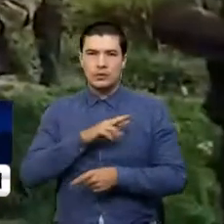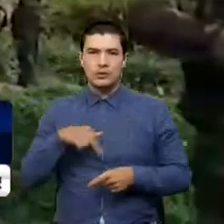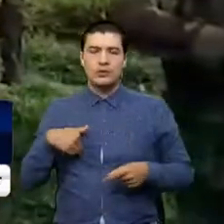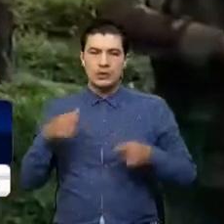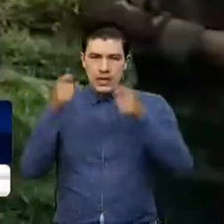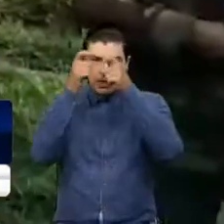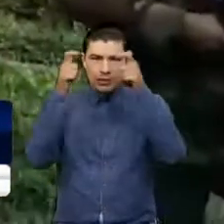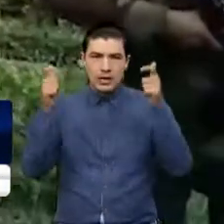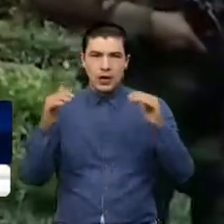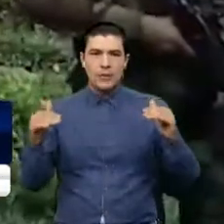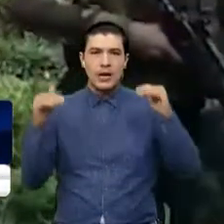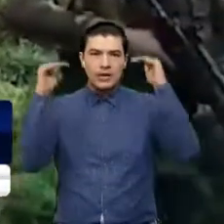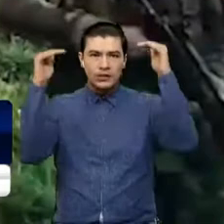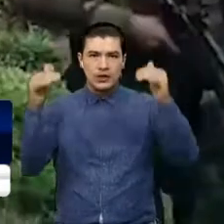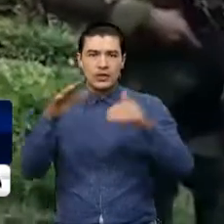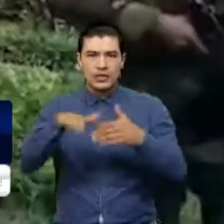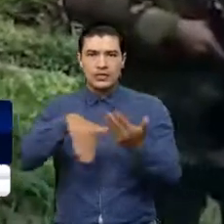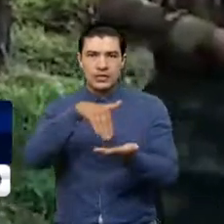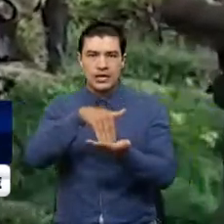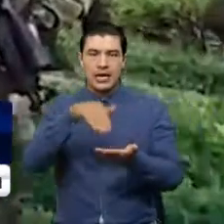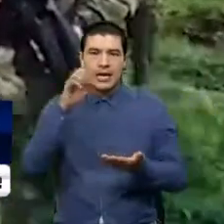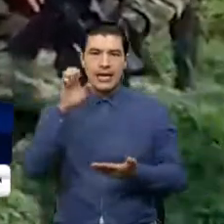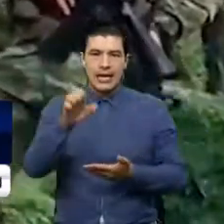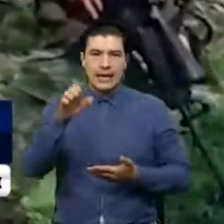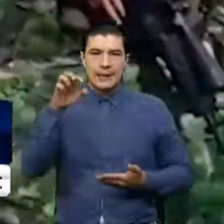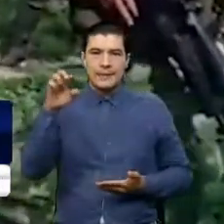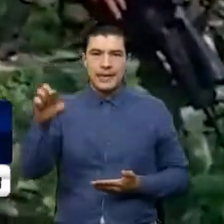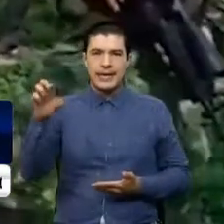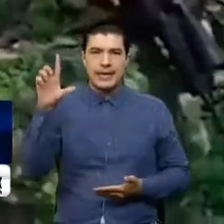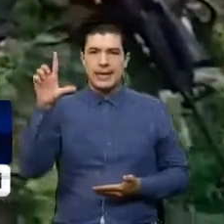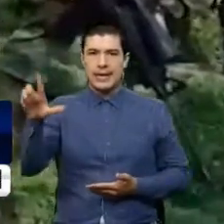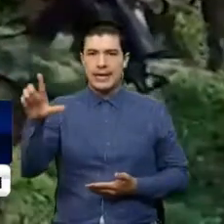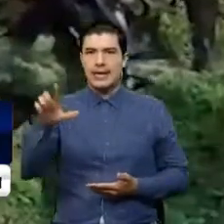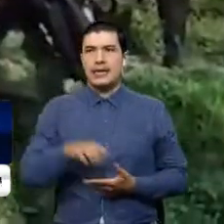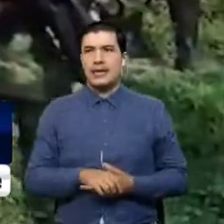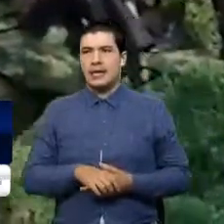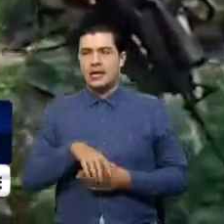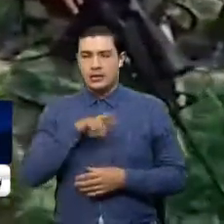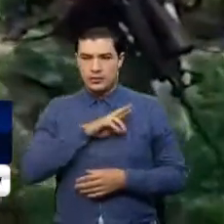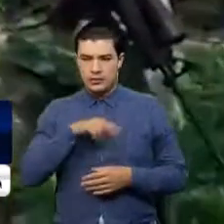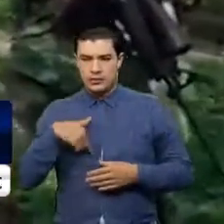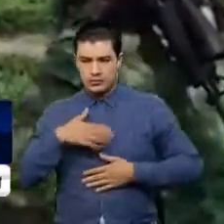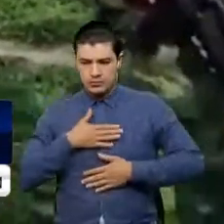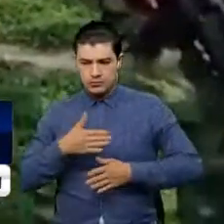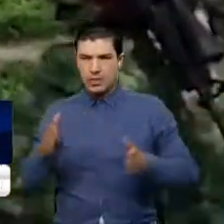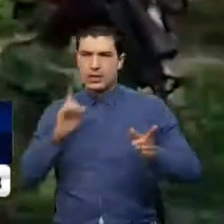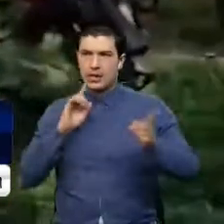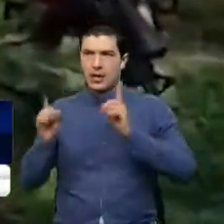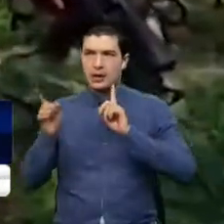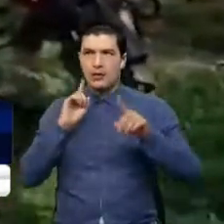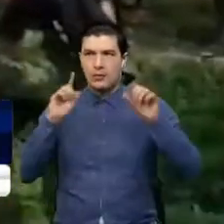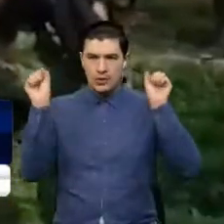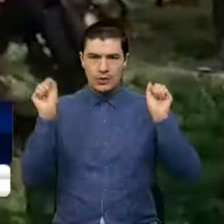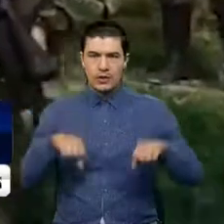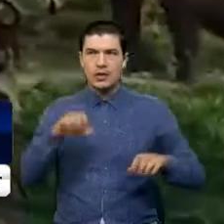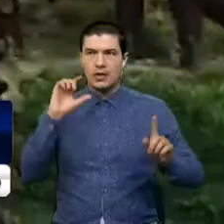pl está dispuestas al diálogo para buscarle una salida